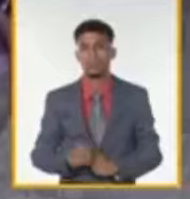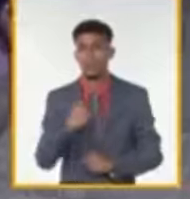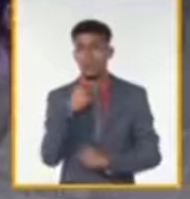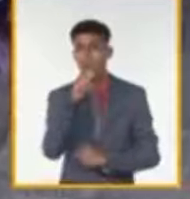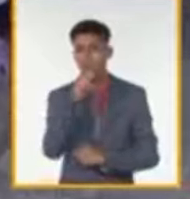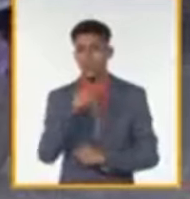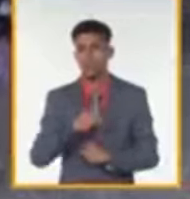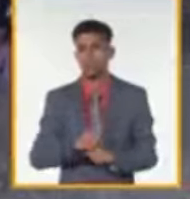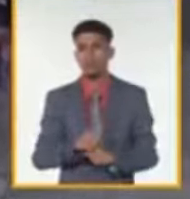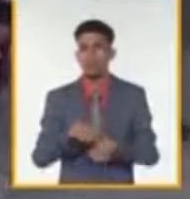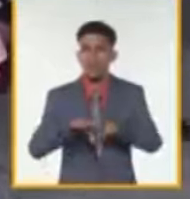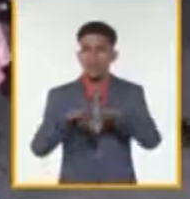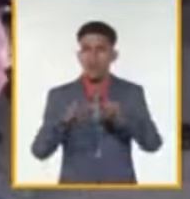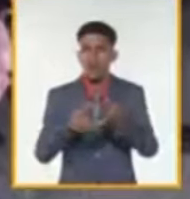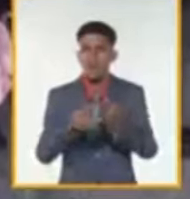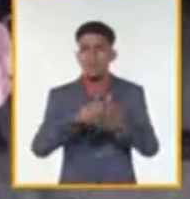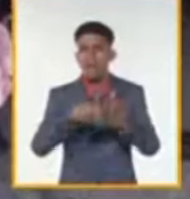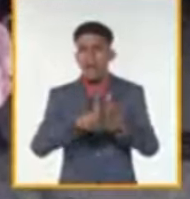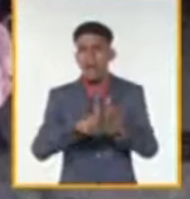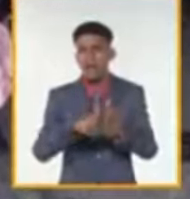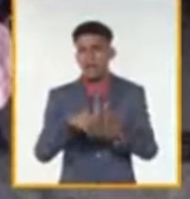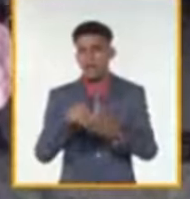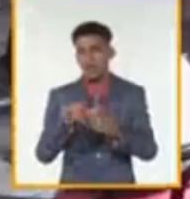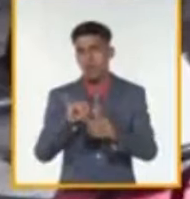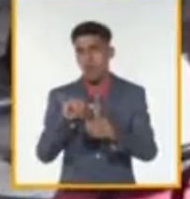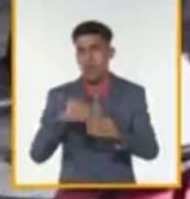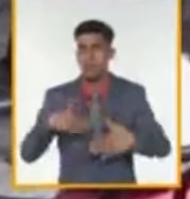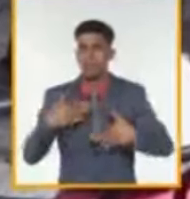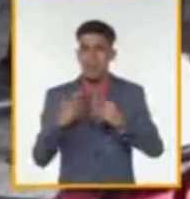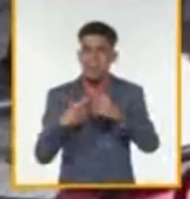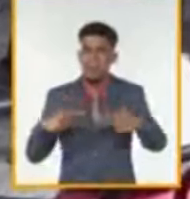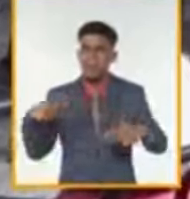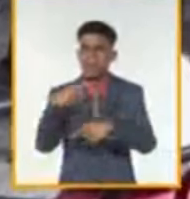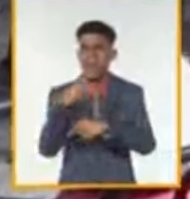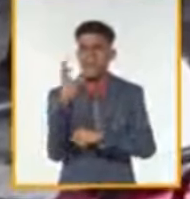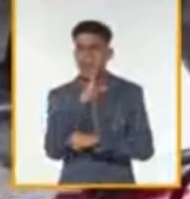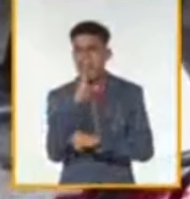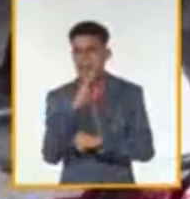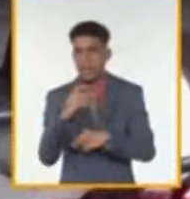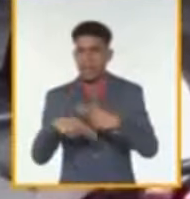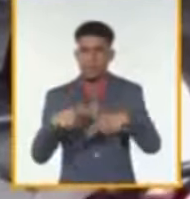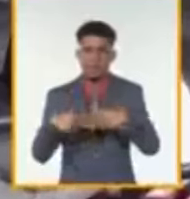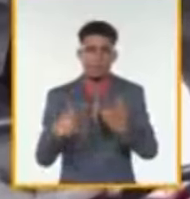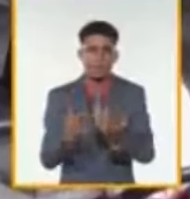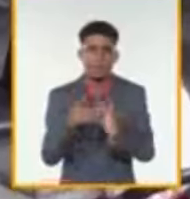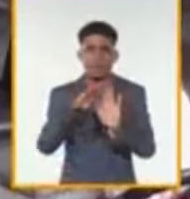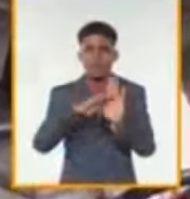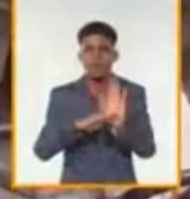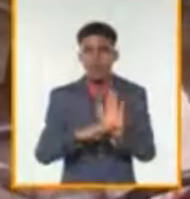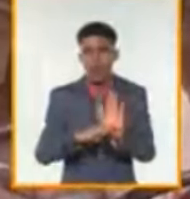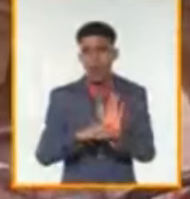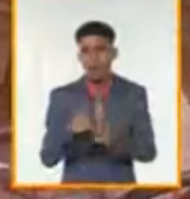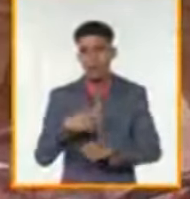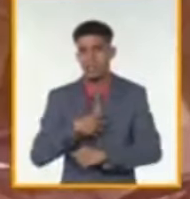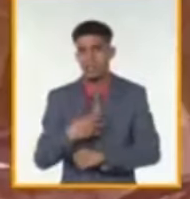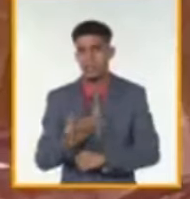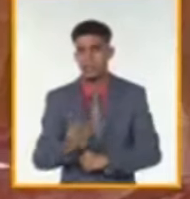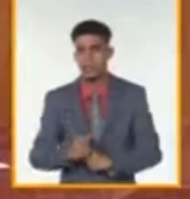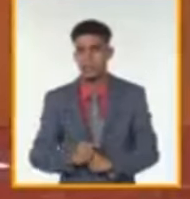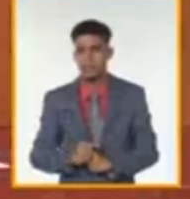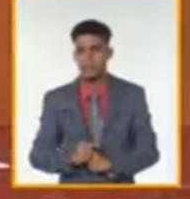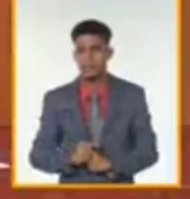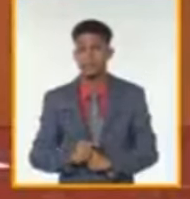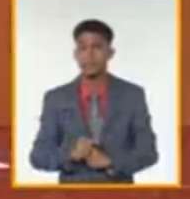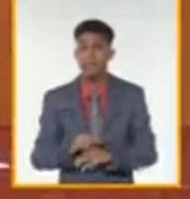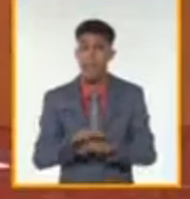de las actividades podos decir principales de de celebración os Cuál es el programa que se que se ha concebido Nosotros hemos estado